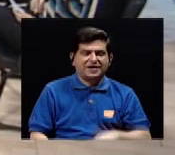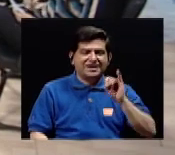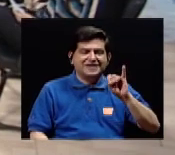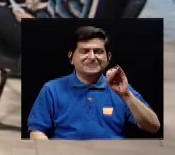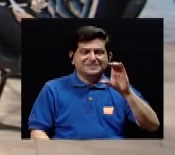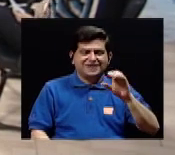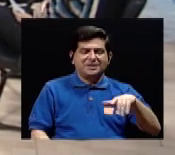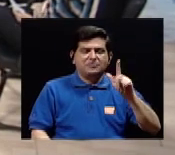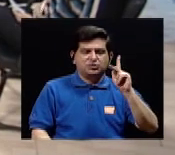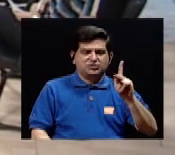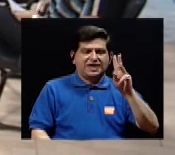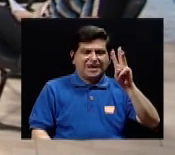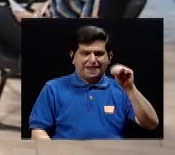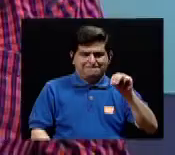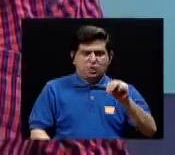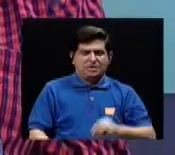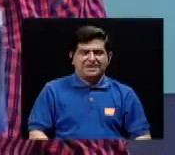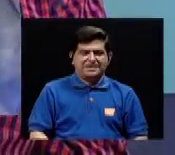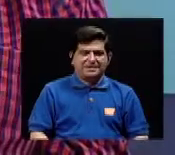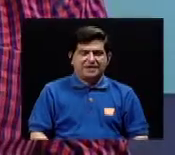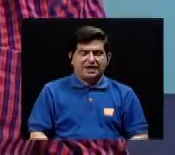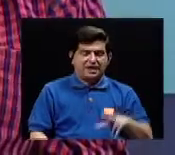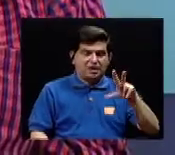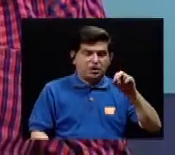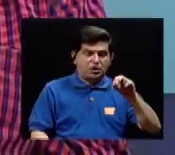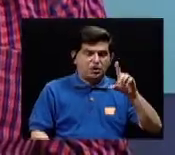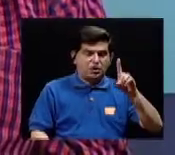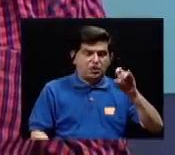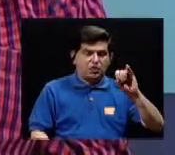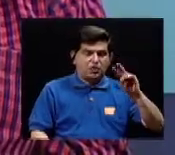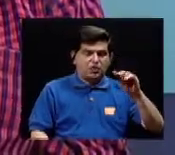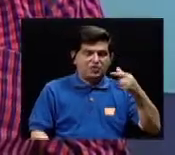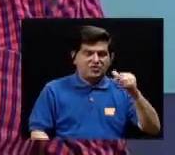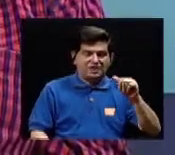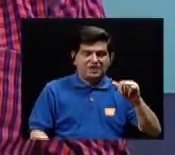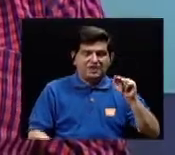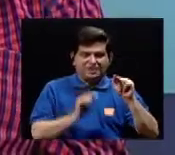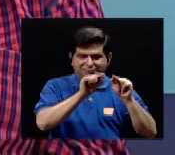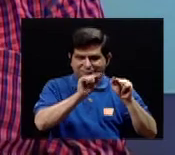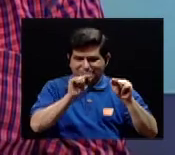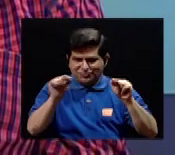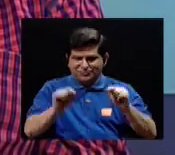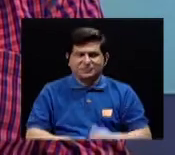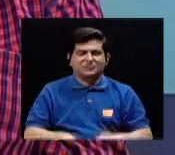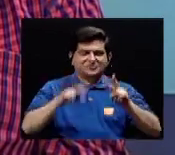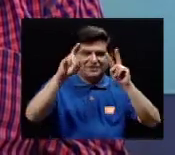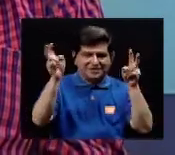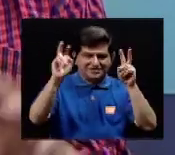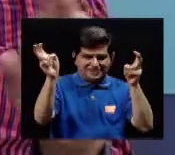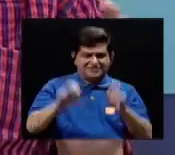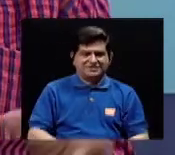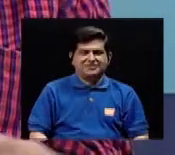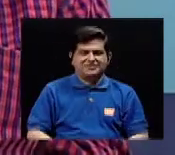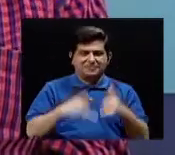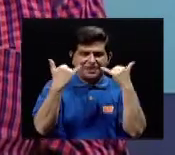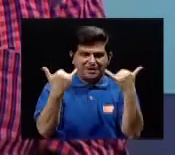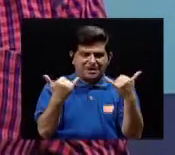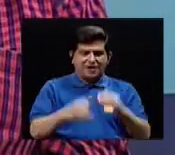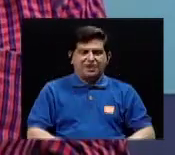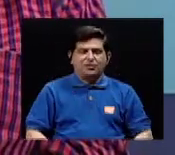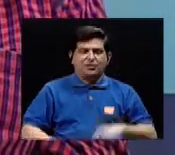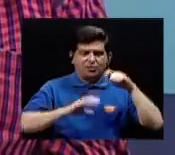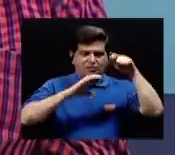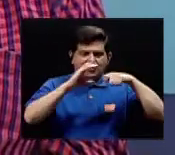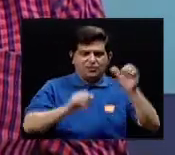con Isis Campos y con Quique Molina, Si no es Dinga. Puntos suspensivos, el título del documental. Vamos a nuestra